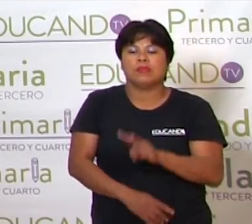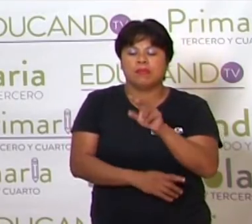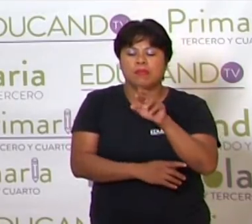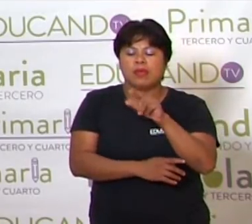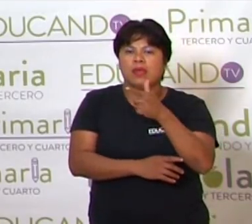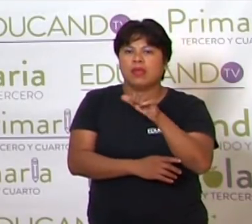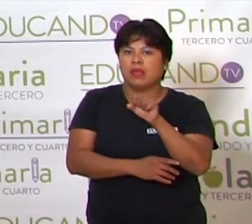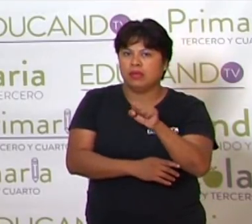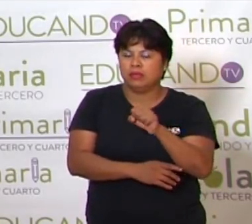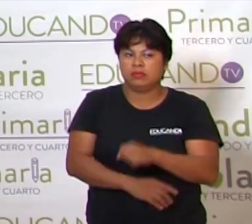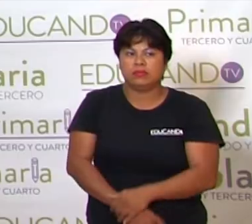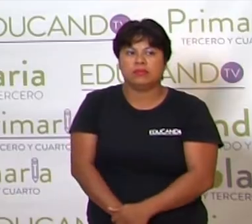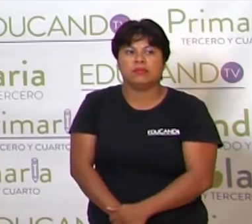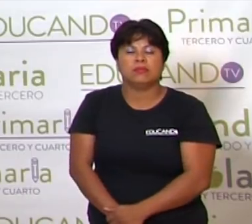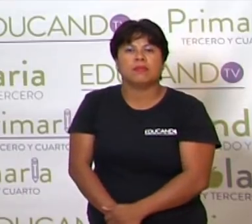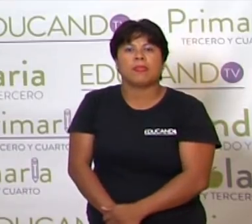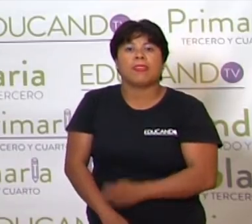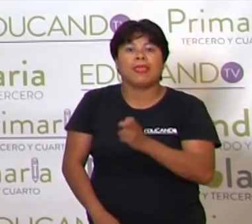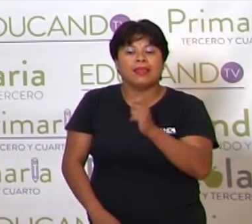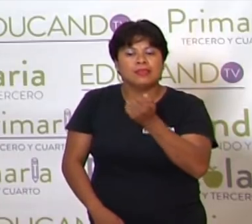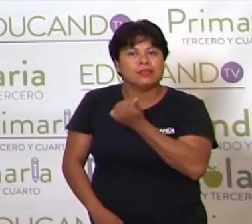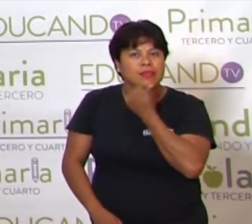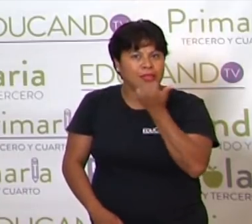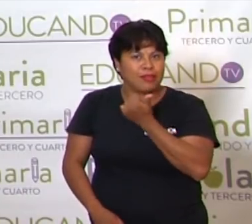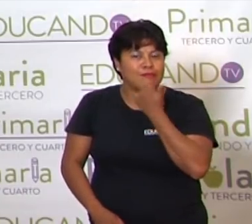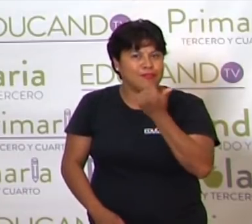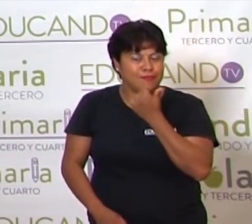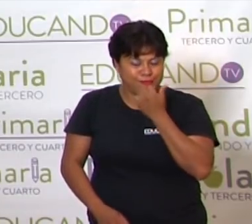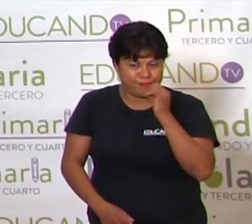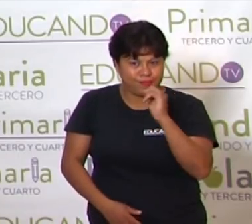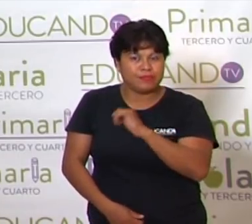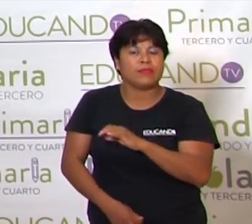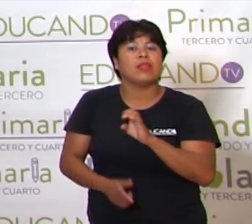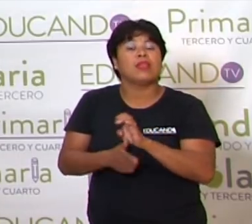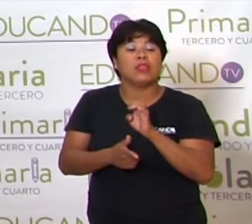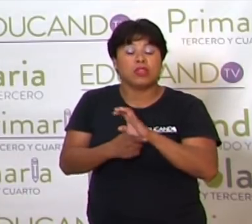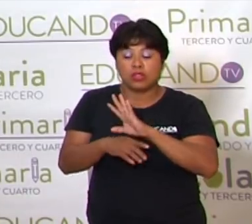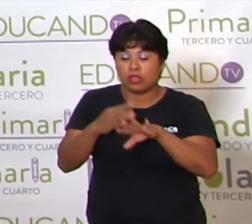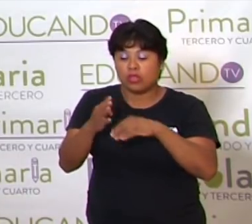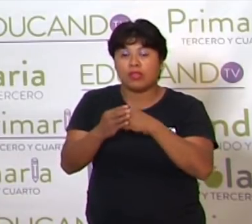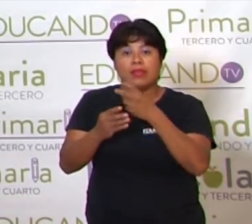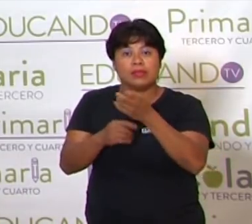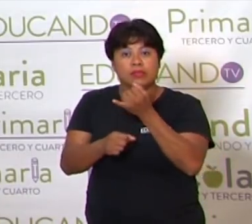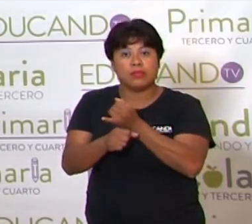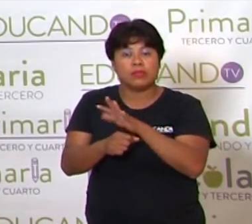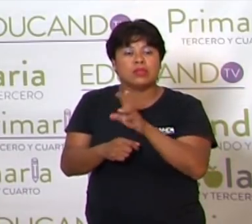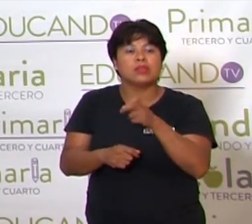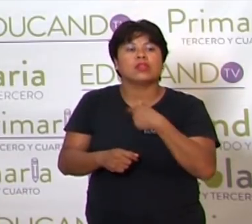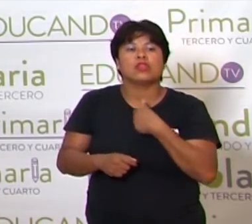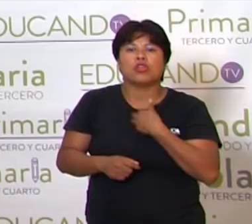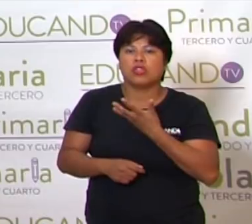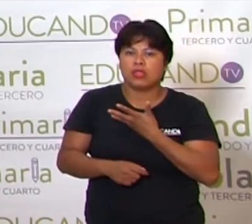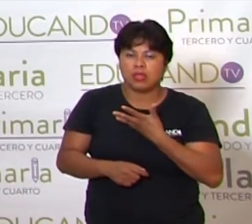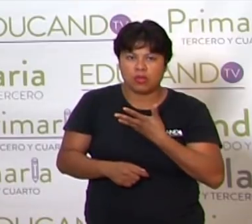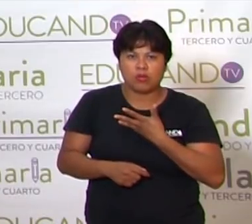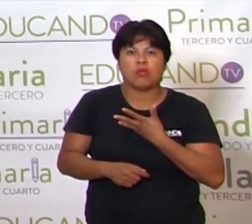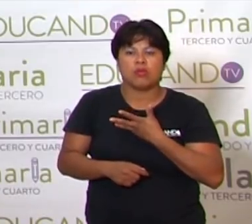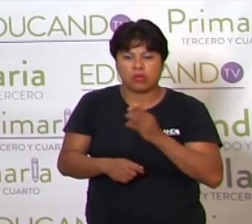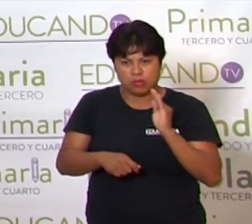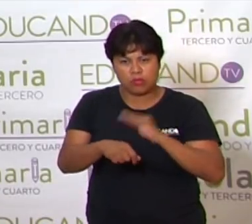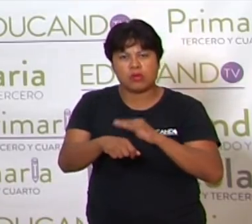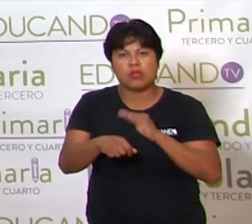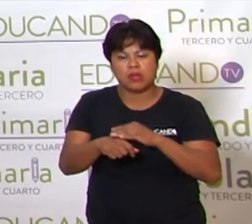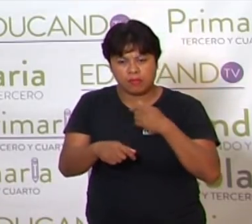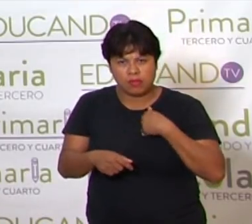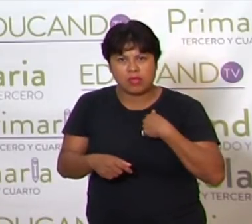Vargas, que es un alumno, ¿verdad? Bueno, entonces toda esta información es la que yo tengo que poner